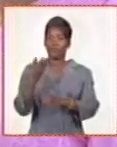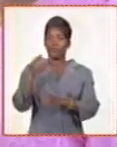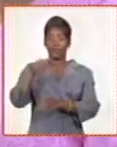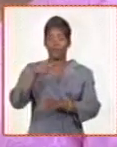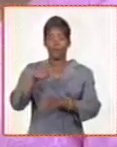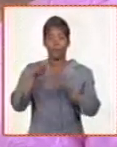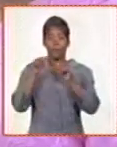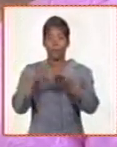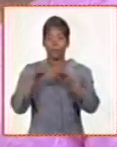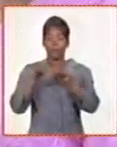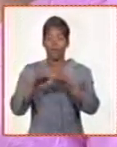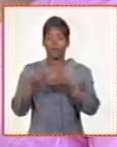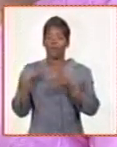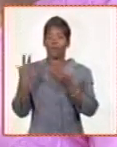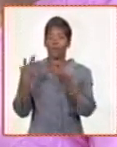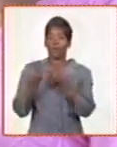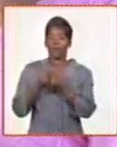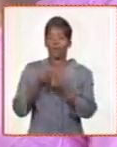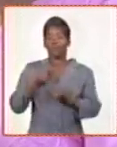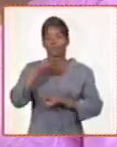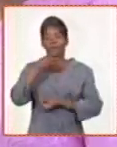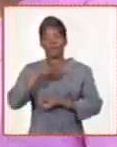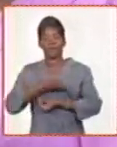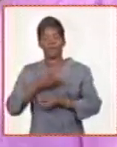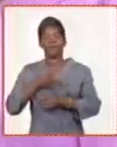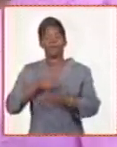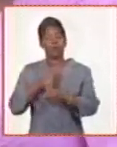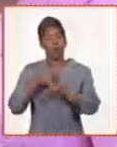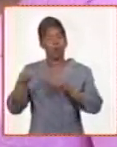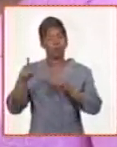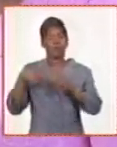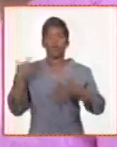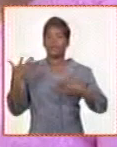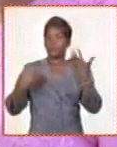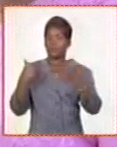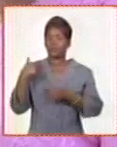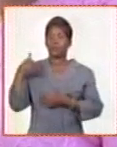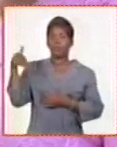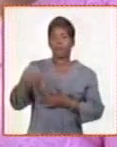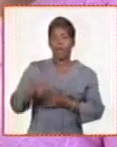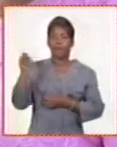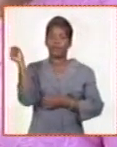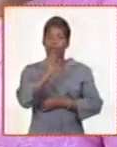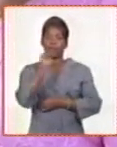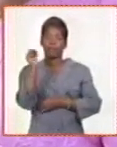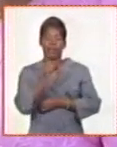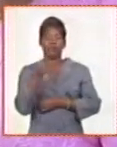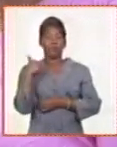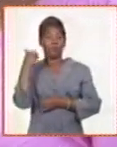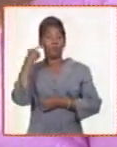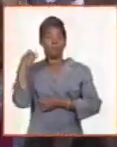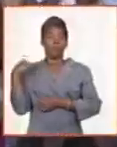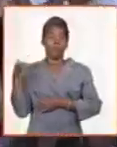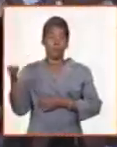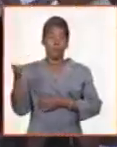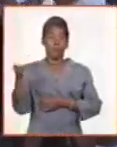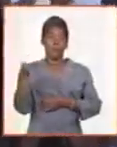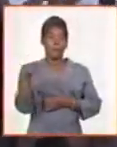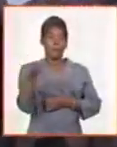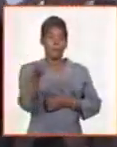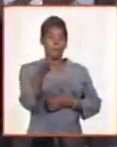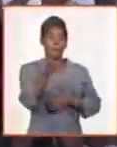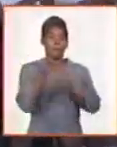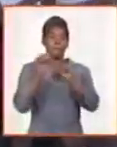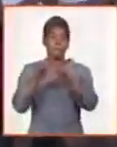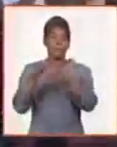John Lennon. Y en otras ocasiones también hemos cantado aquí. Y lo haremos en todos los parques que sean necesarios porque queremos ese